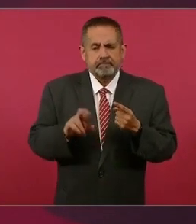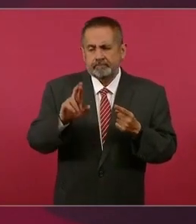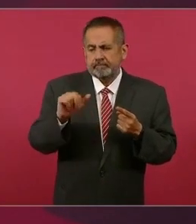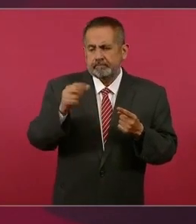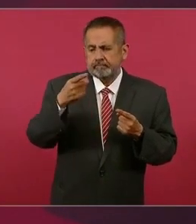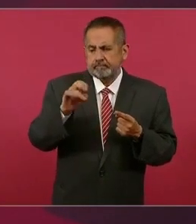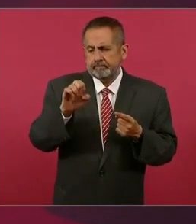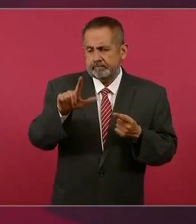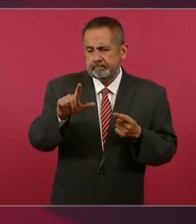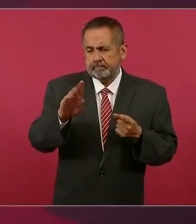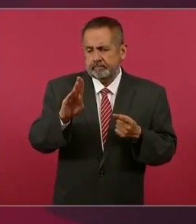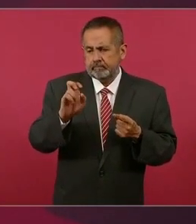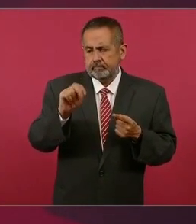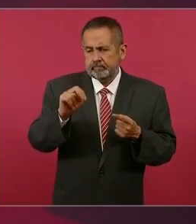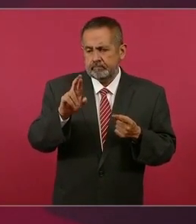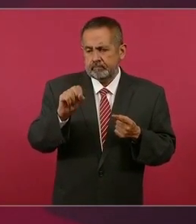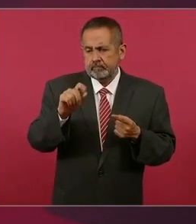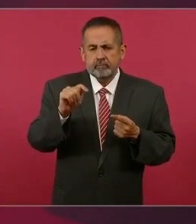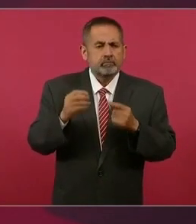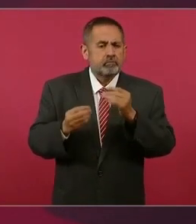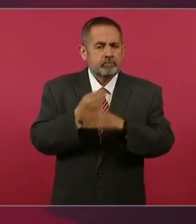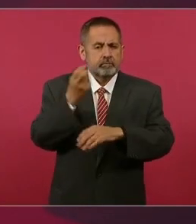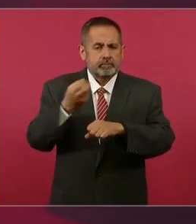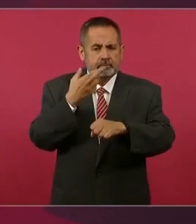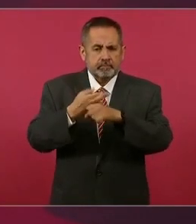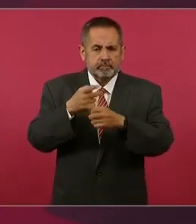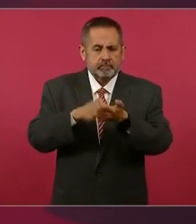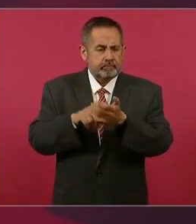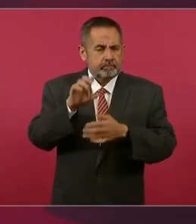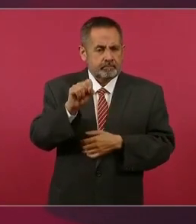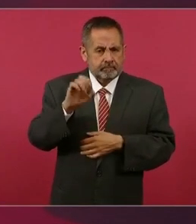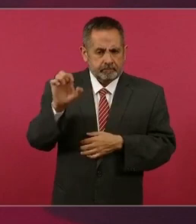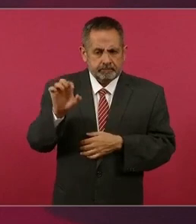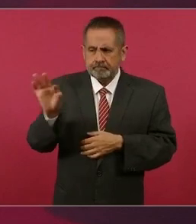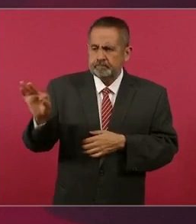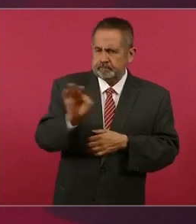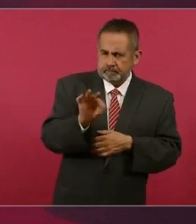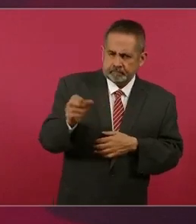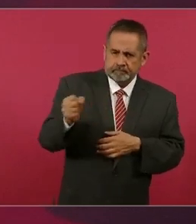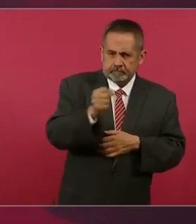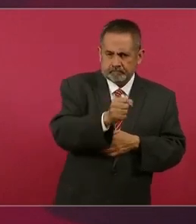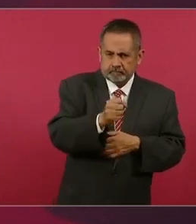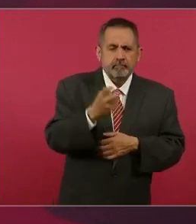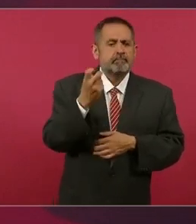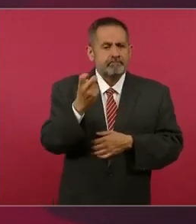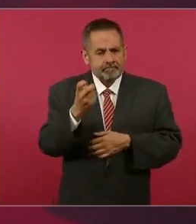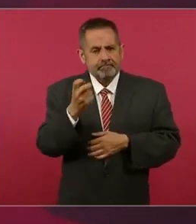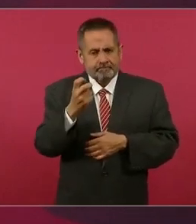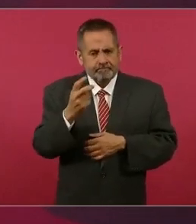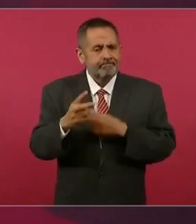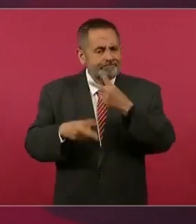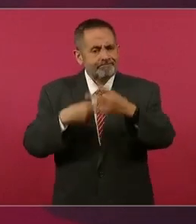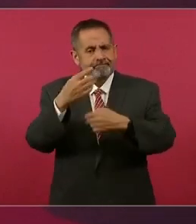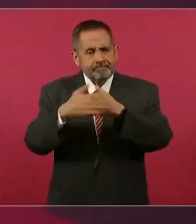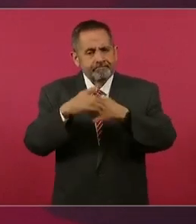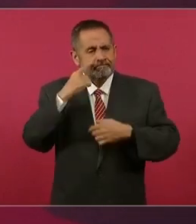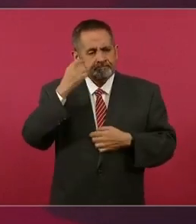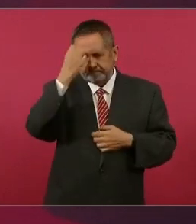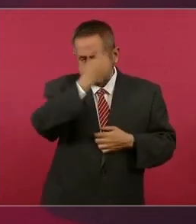Raquel Buenrostro, la nueva secretaria de Economía, y precisamente por eso es que vamos a